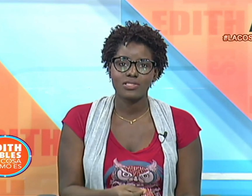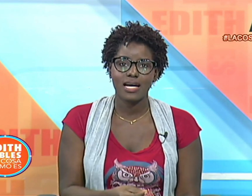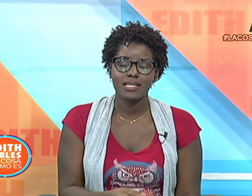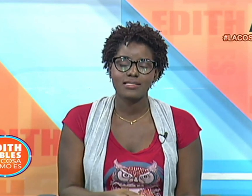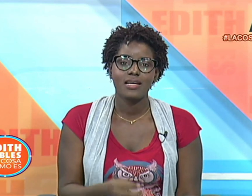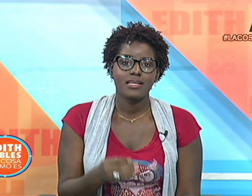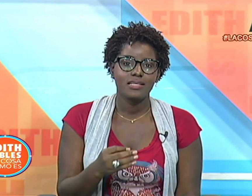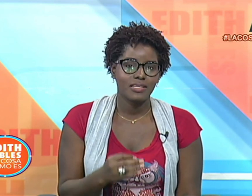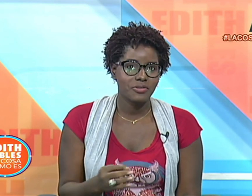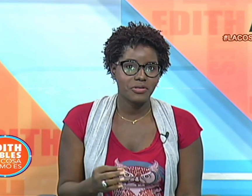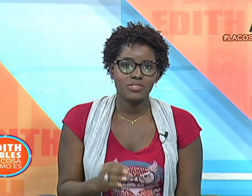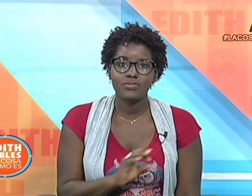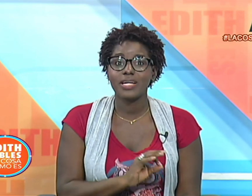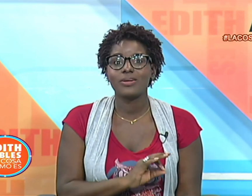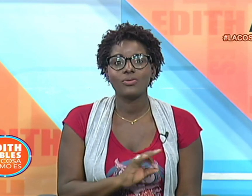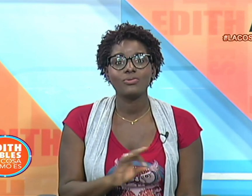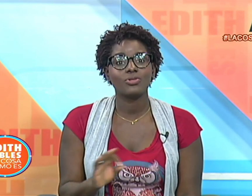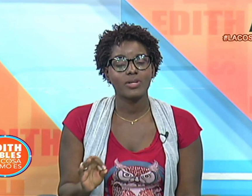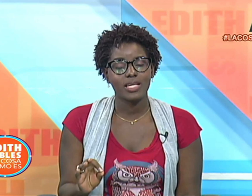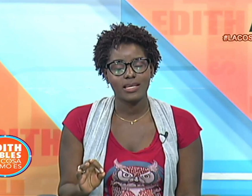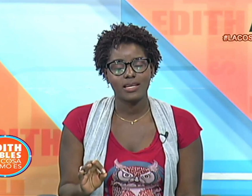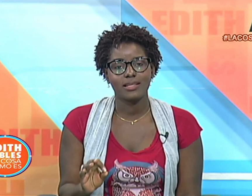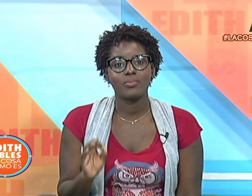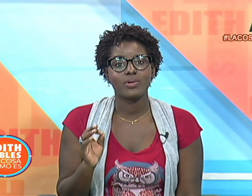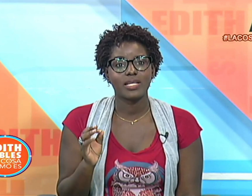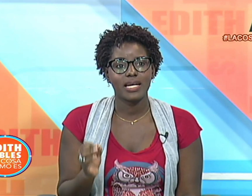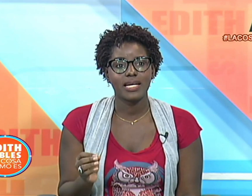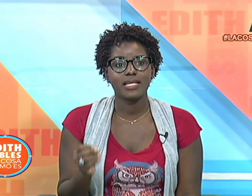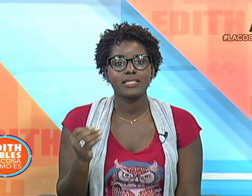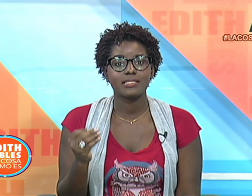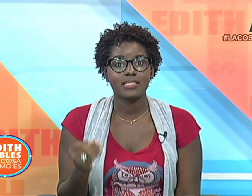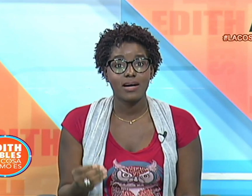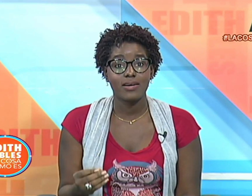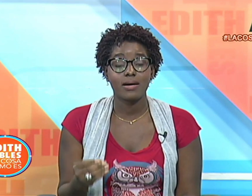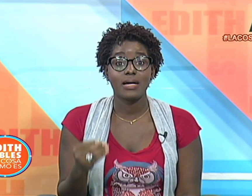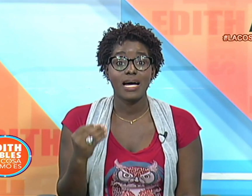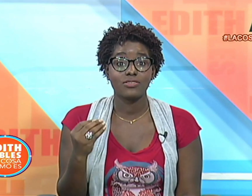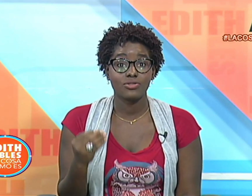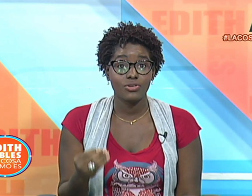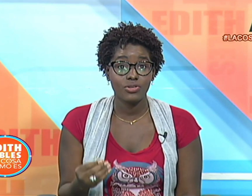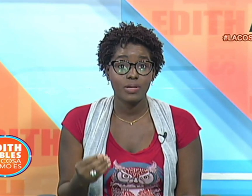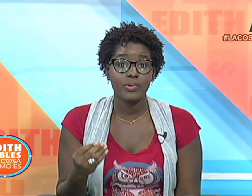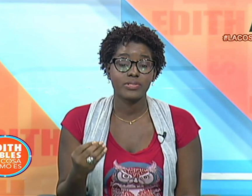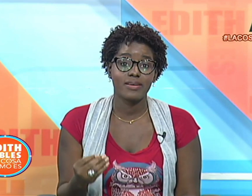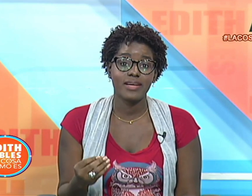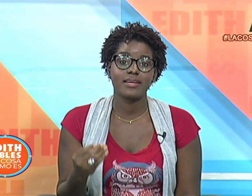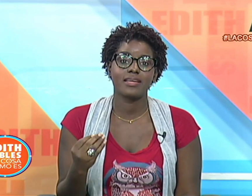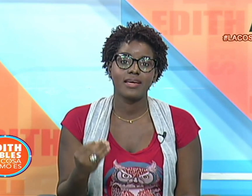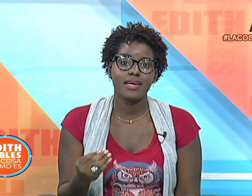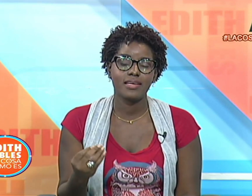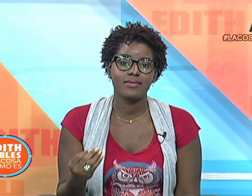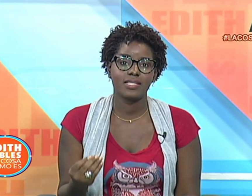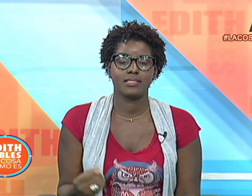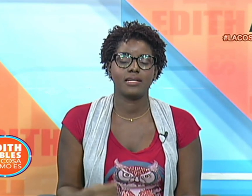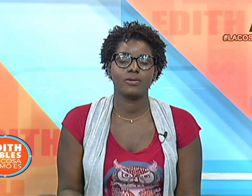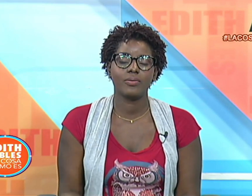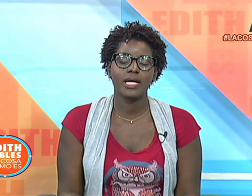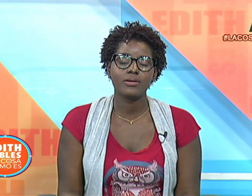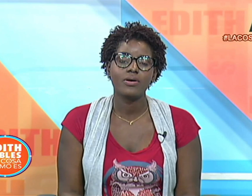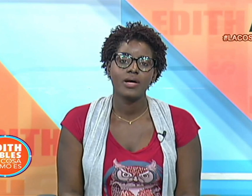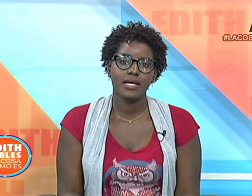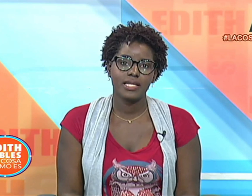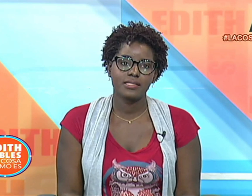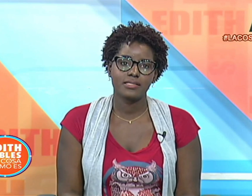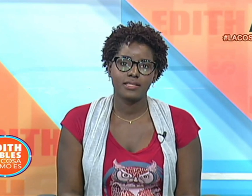redes sociales y señores fue un toque de queda porque la gente estaba ansiosa por saber que iba a ser el